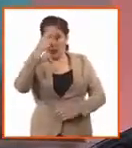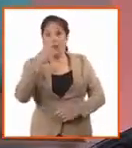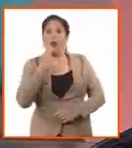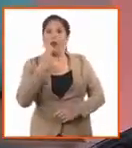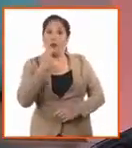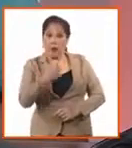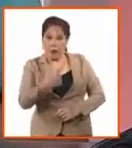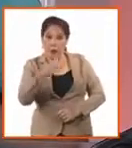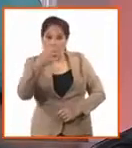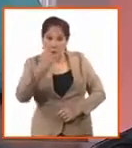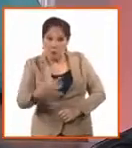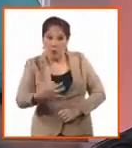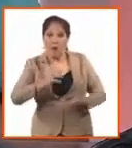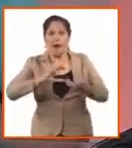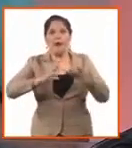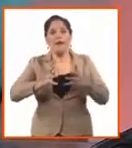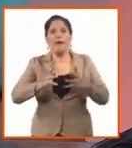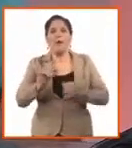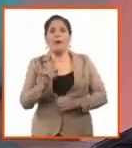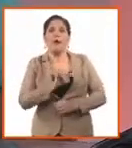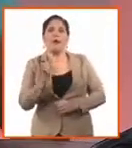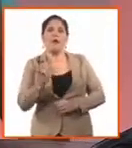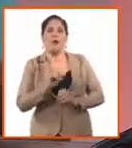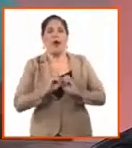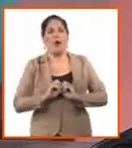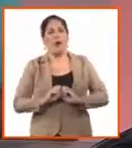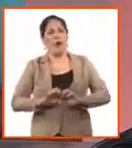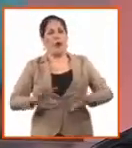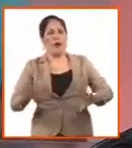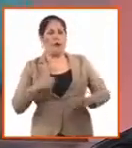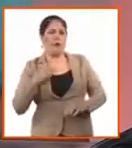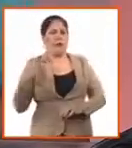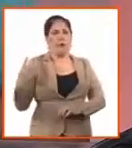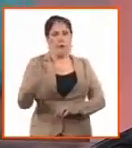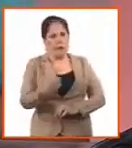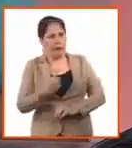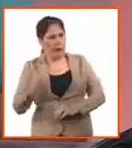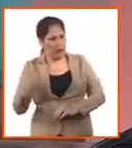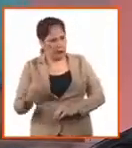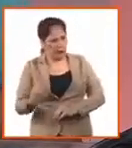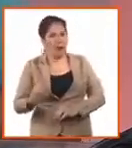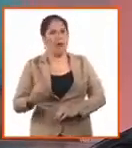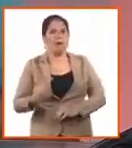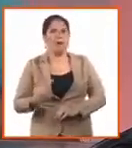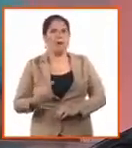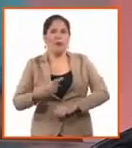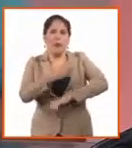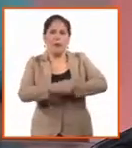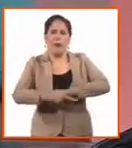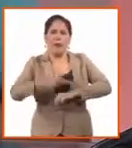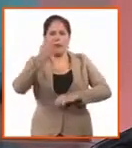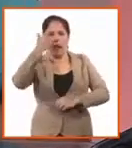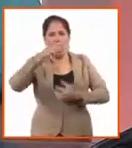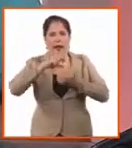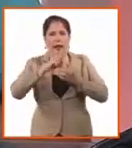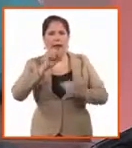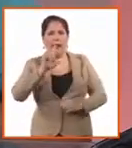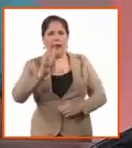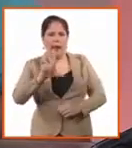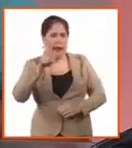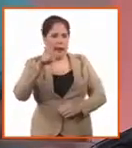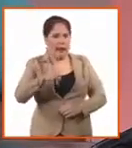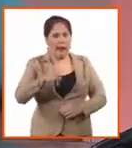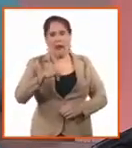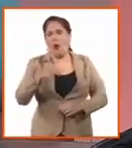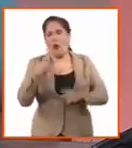sirve también en ese sentido o sea la propia posición en el discurso de argel la propia posición en el socialismo y el hombre